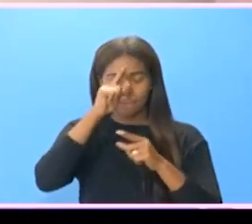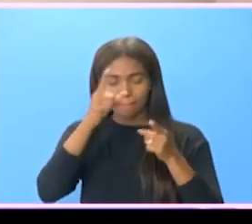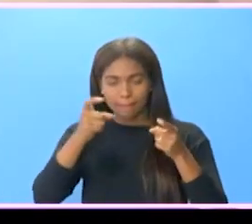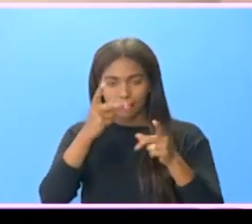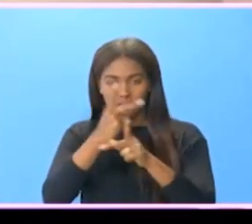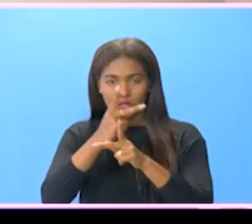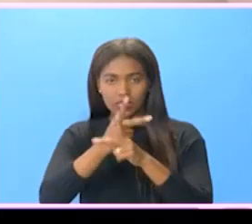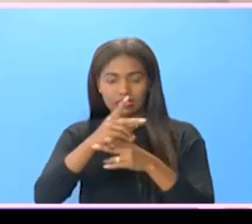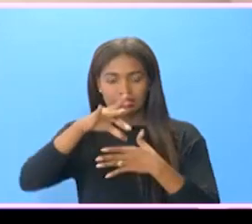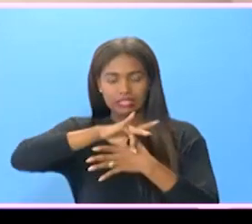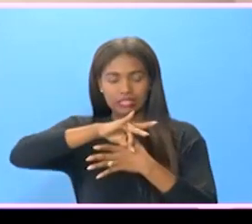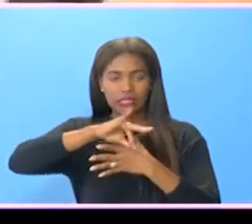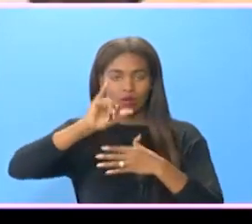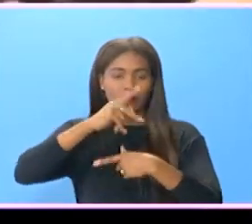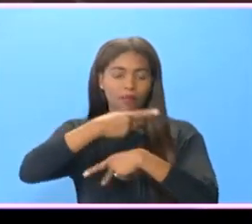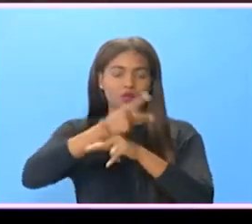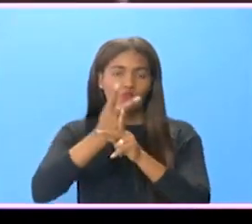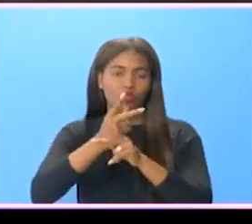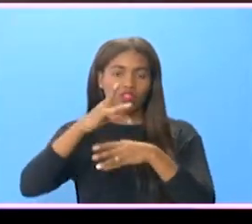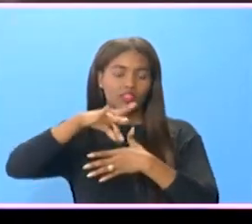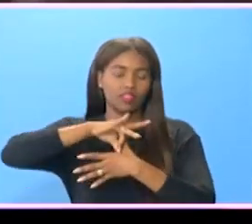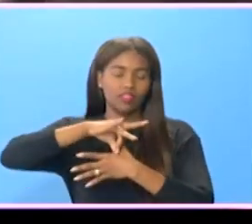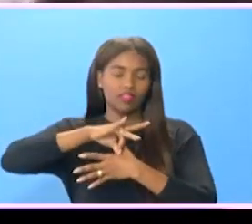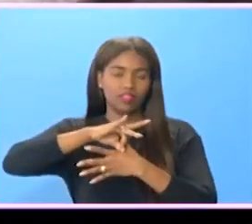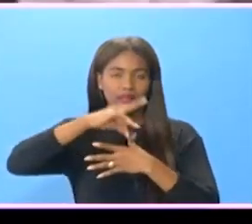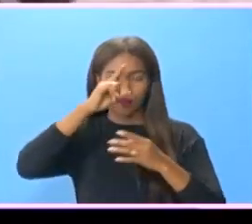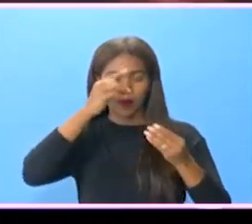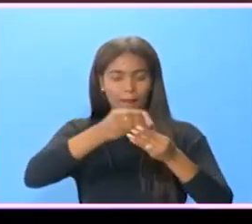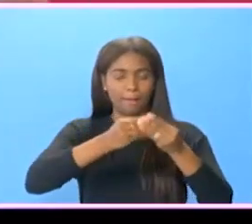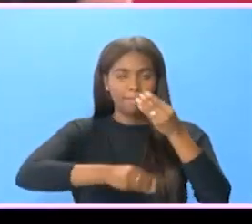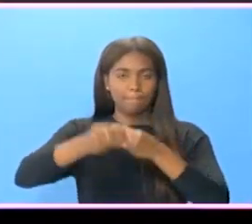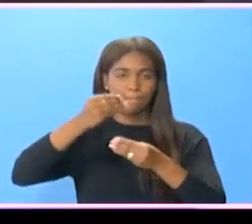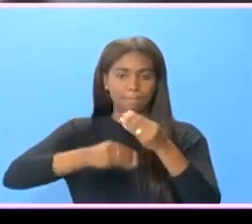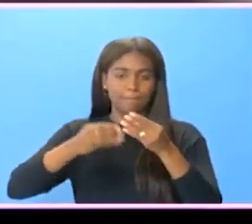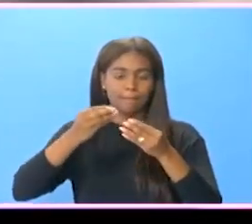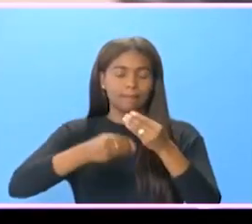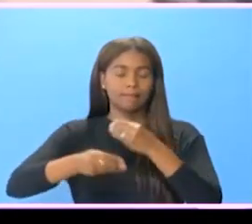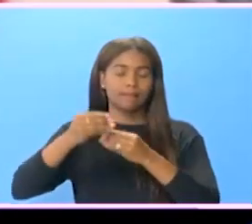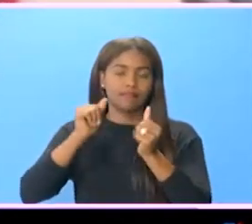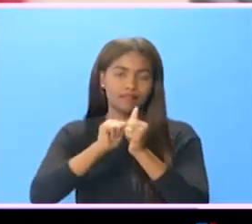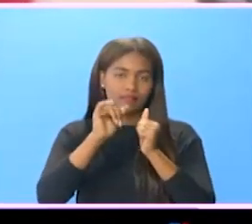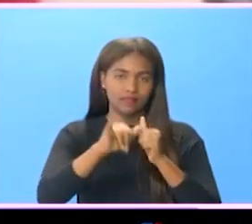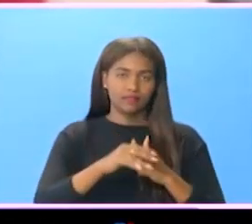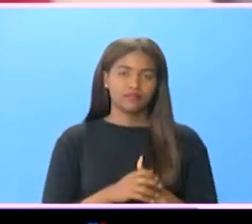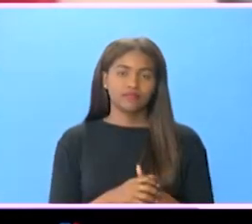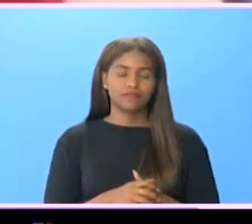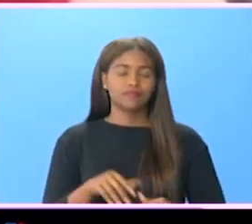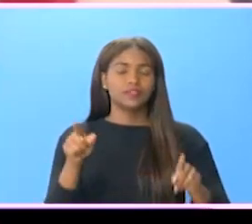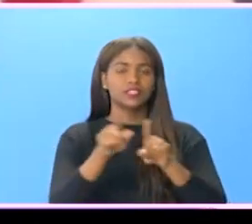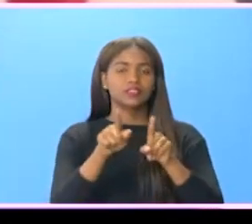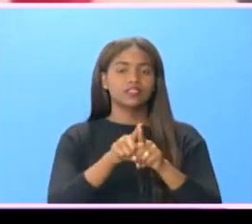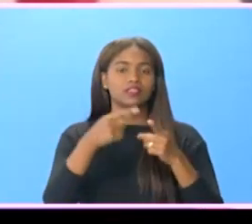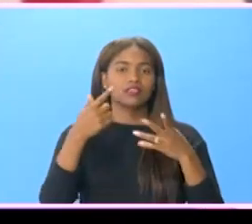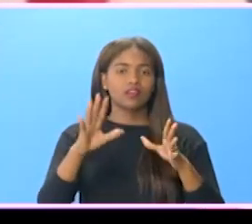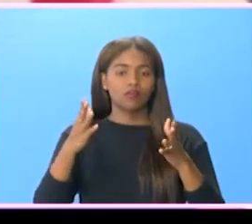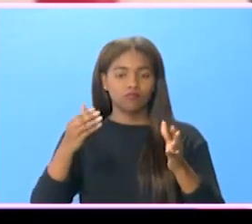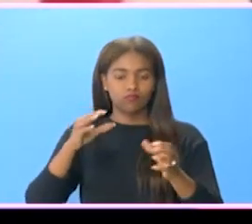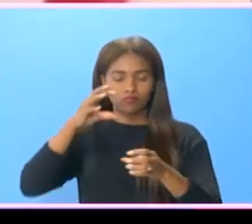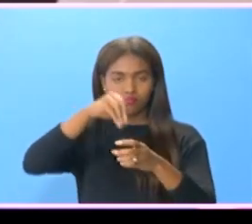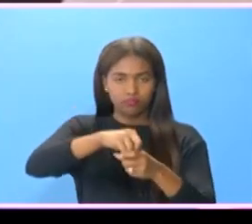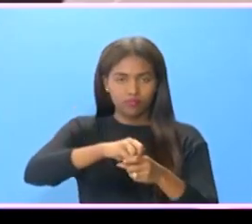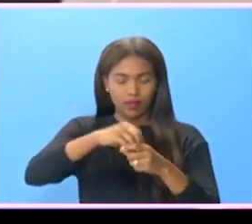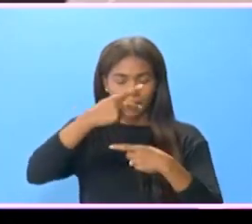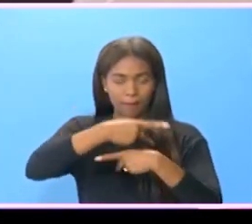manipulación de las carnes y productos cárnicos en los mercados de productores del INESPRE. También fueron adiestrados